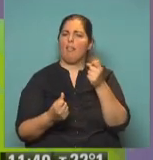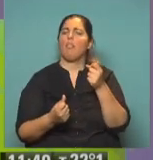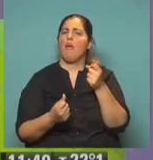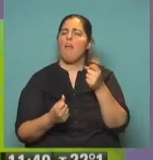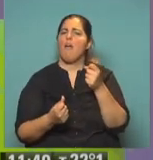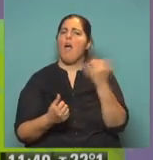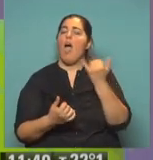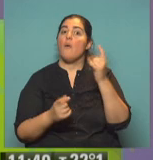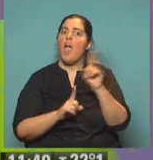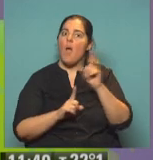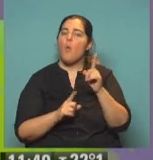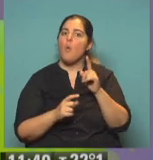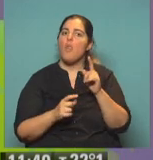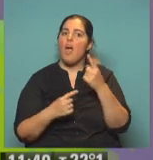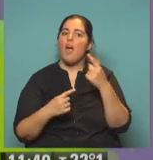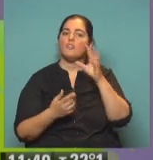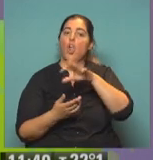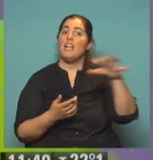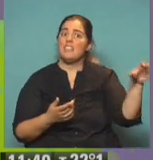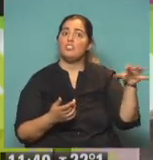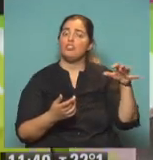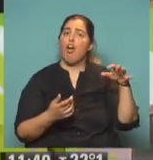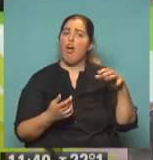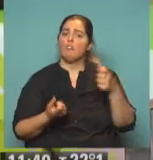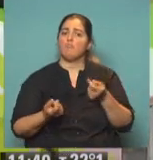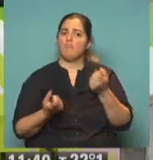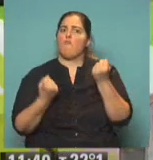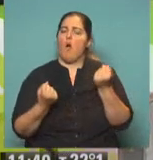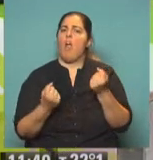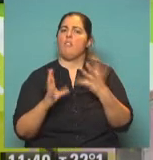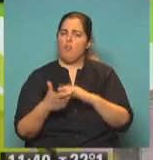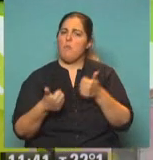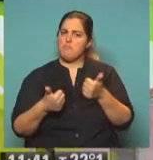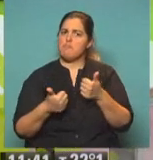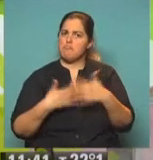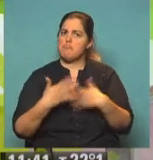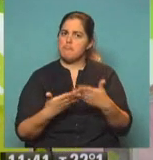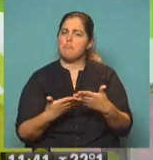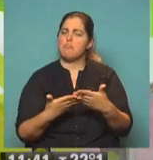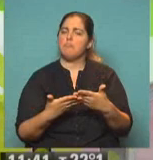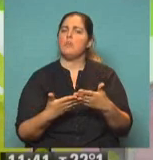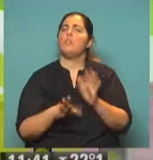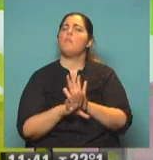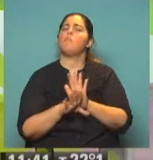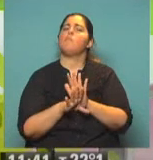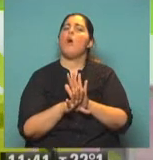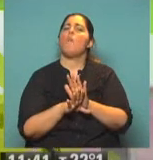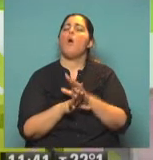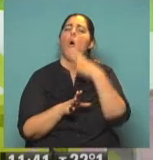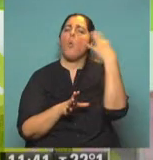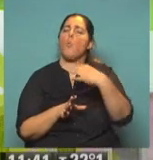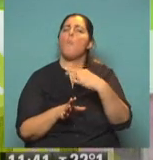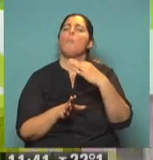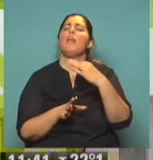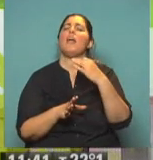determinadas reivindicaciones de las organizaciones de personas con discapacidad que tenían que ver con que se cumpliera el cupo